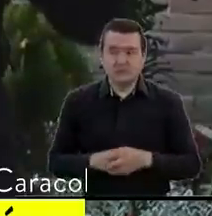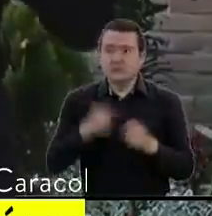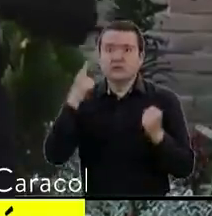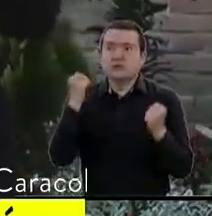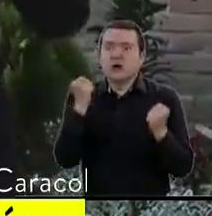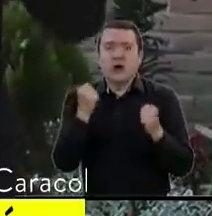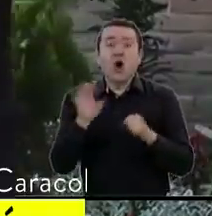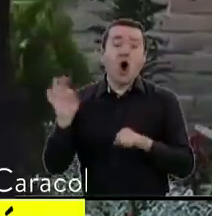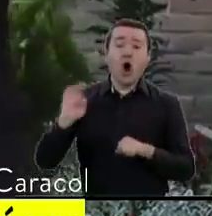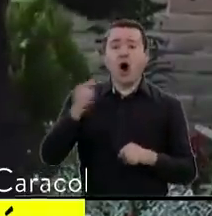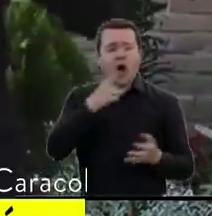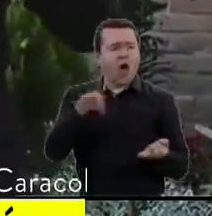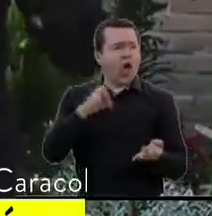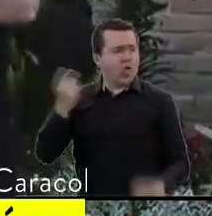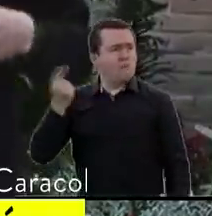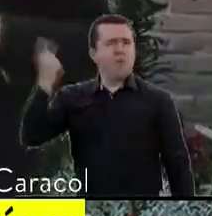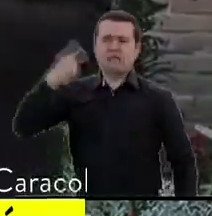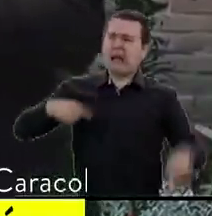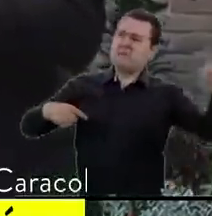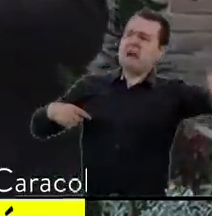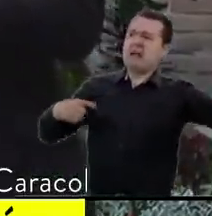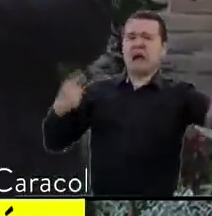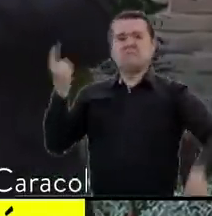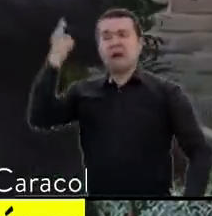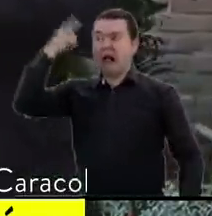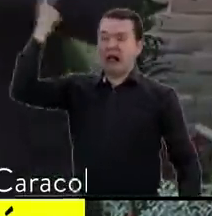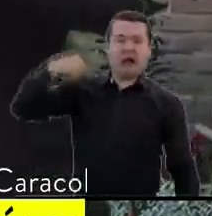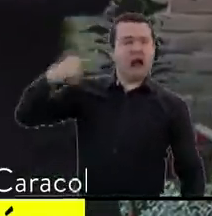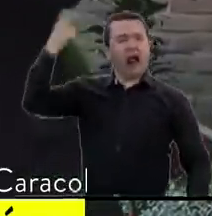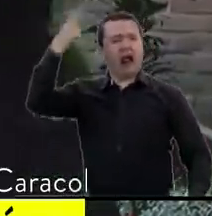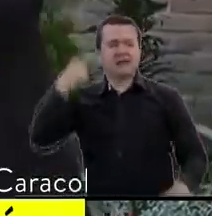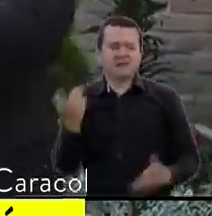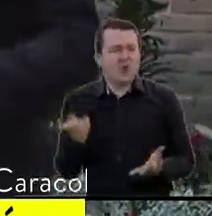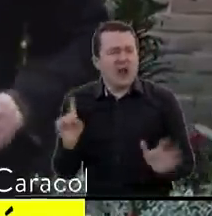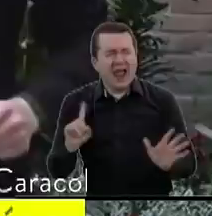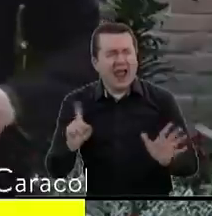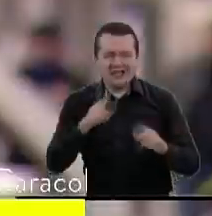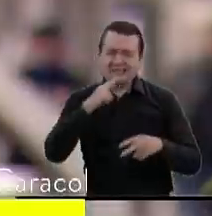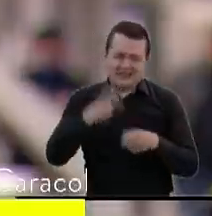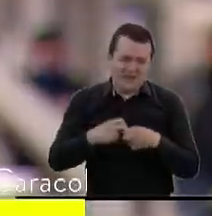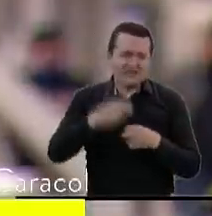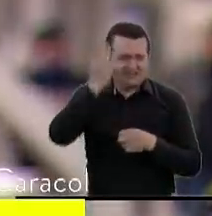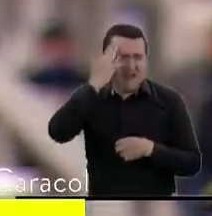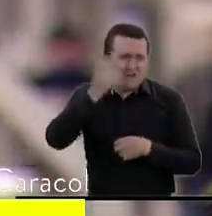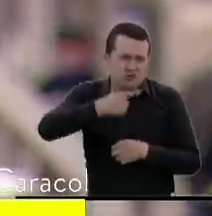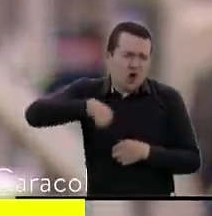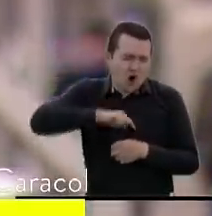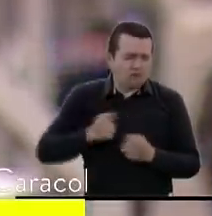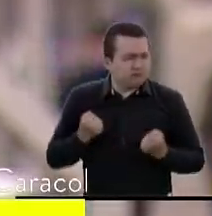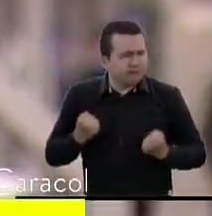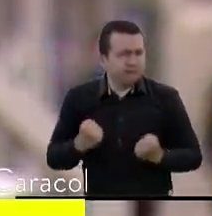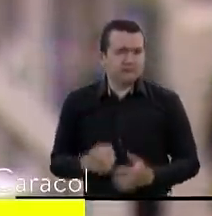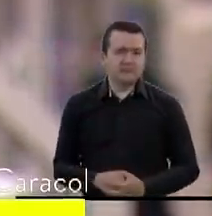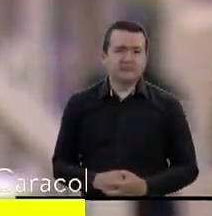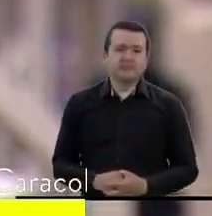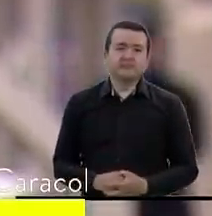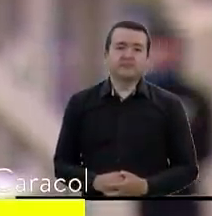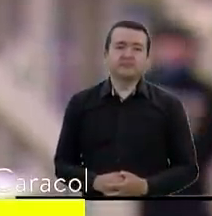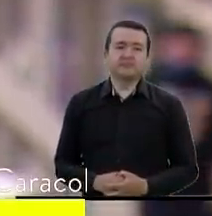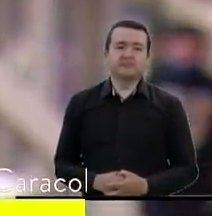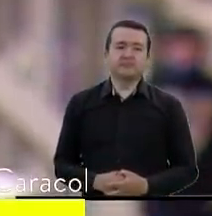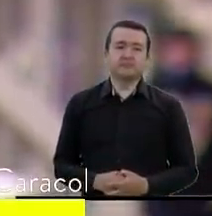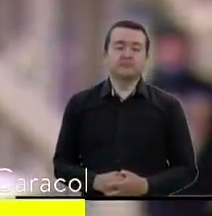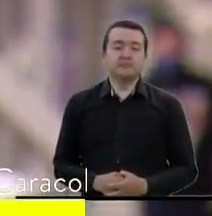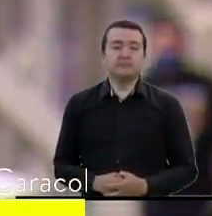menos política con una situación que es difícil, pero que todos estamos atendiendo. Una declaración que